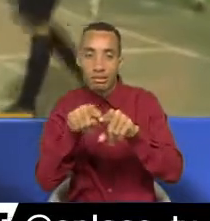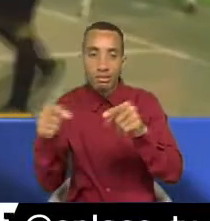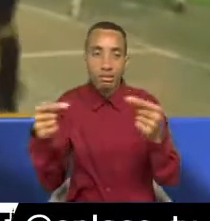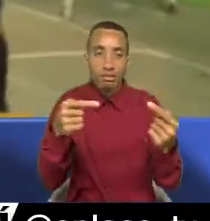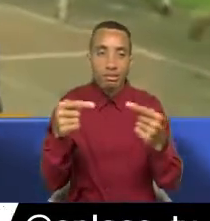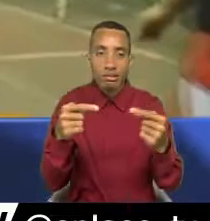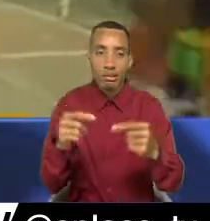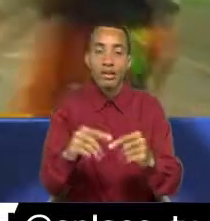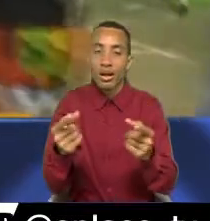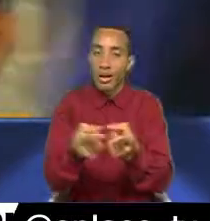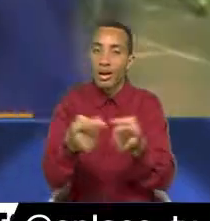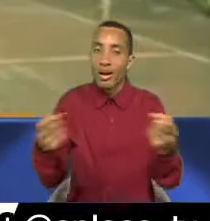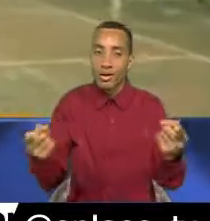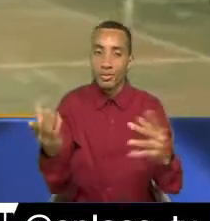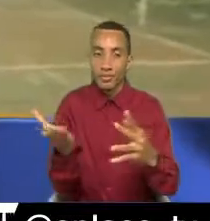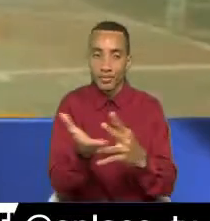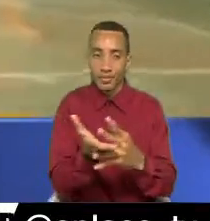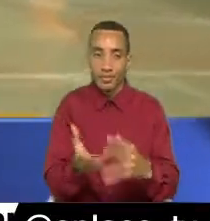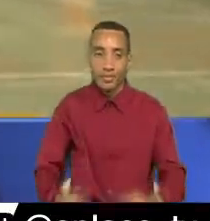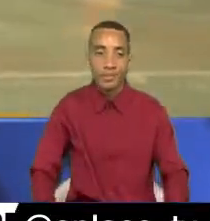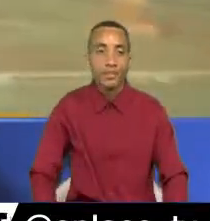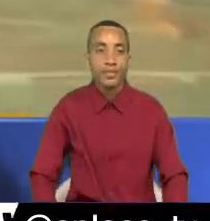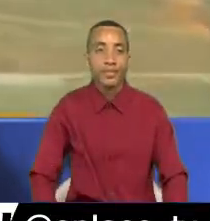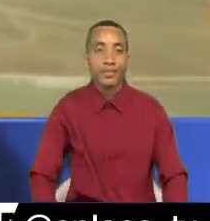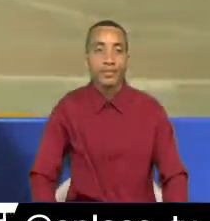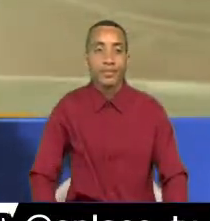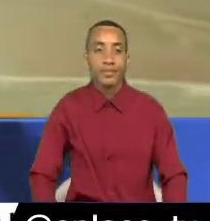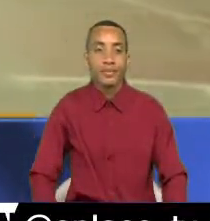otras noticias después de la pausa.